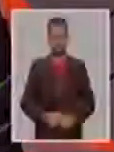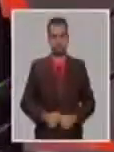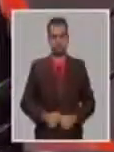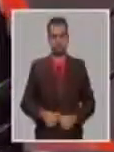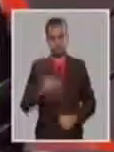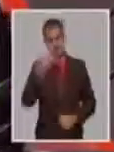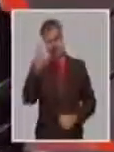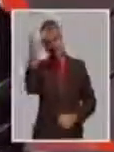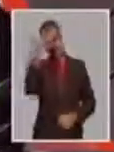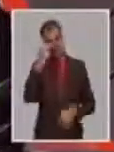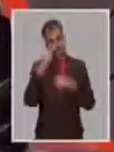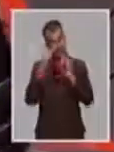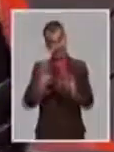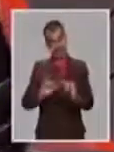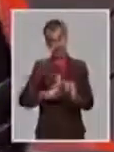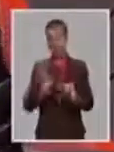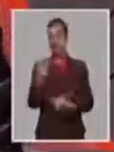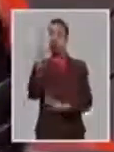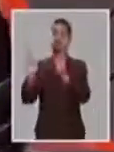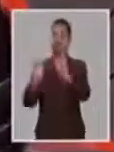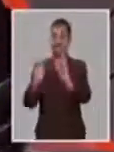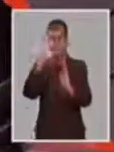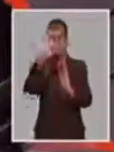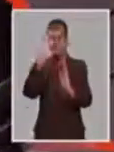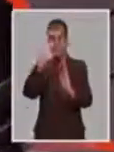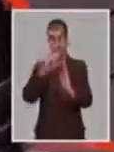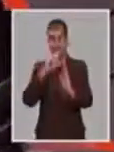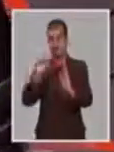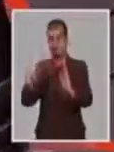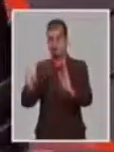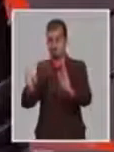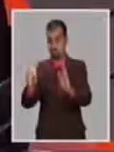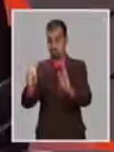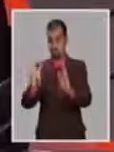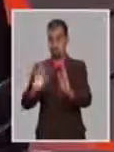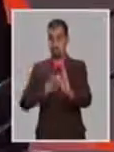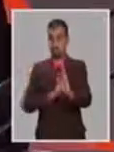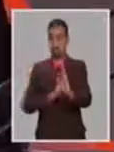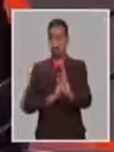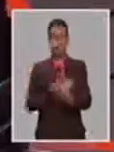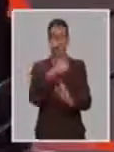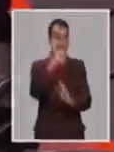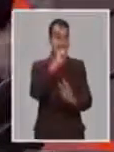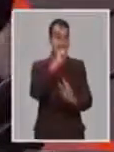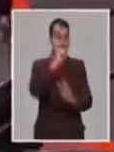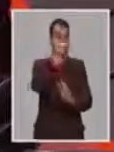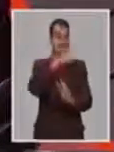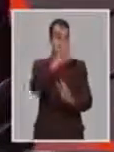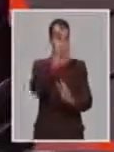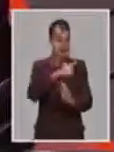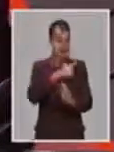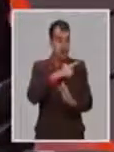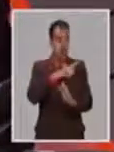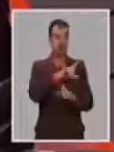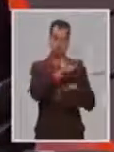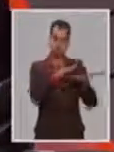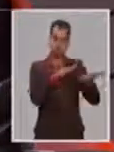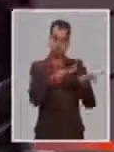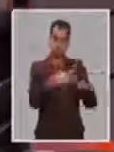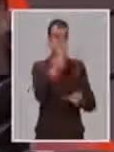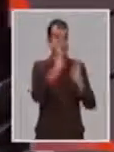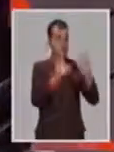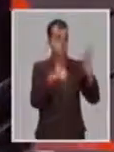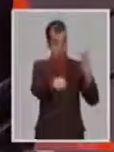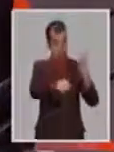Bueno, buenas noticias, ya en fase 3, Soberana 02, preparándose para entrar a esa fase de Abdala, y todavía hay noticias que hablar de